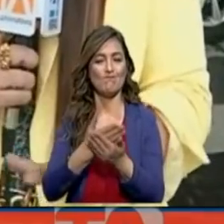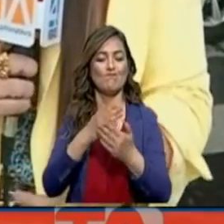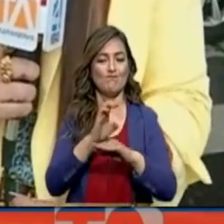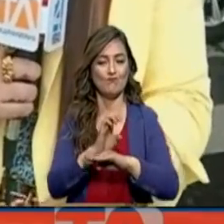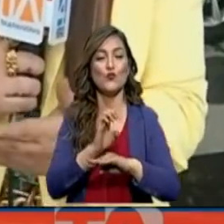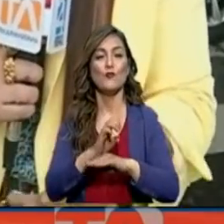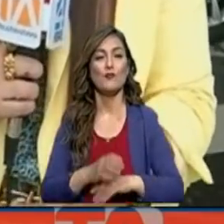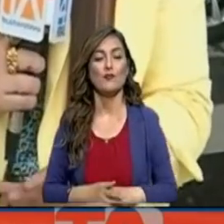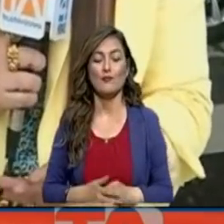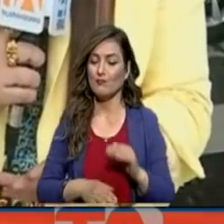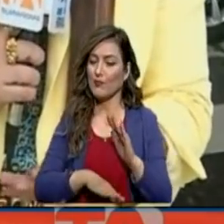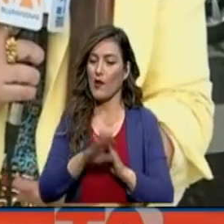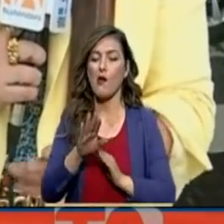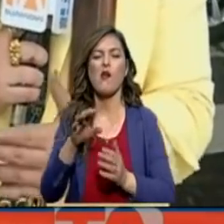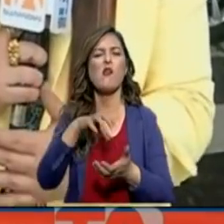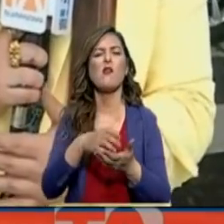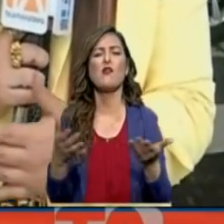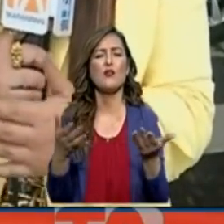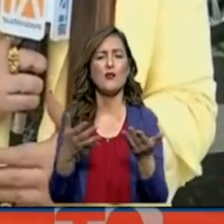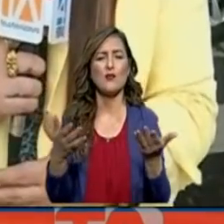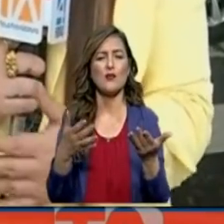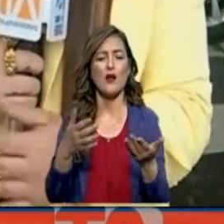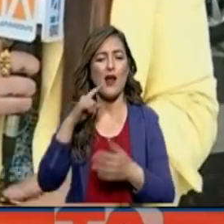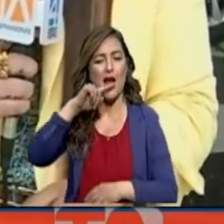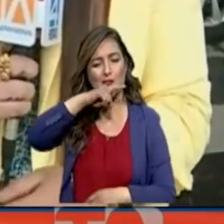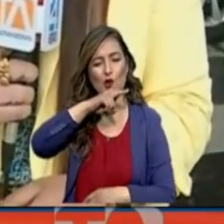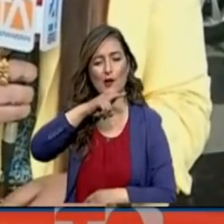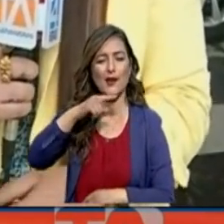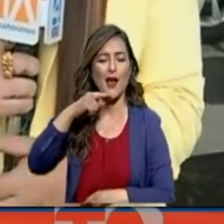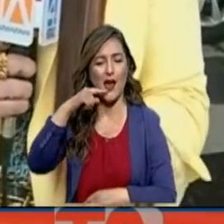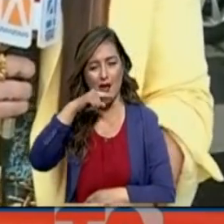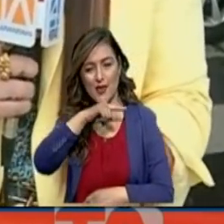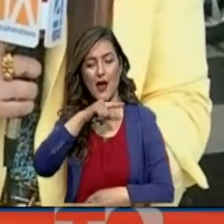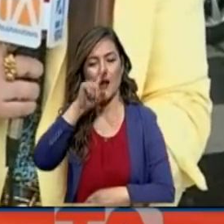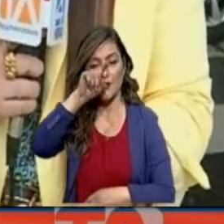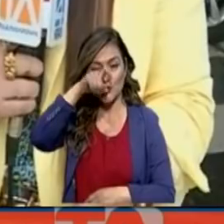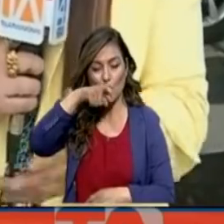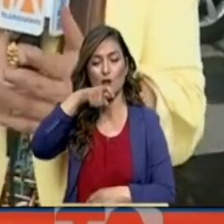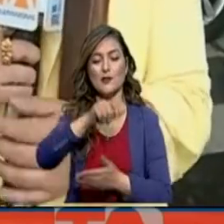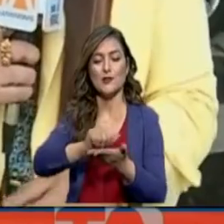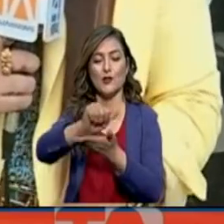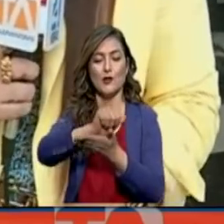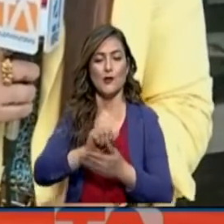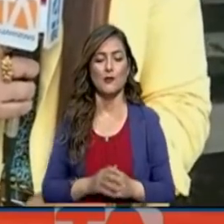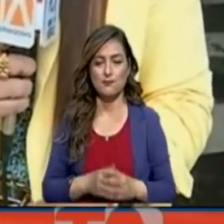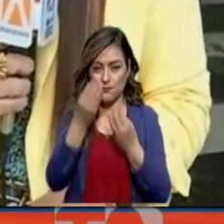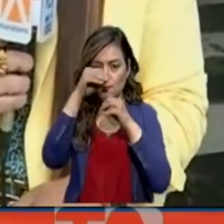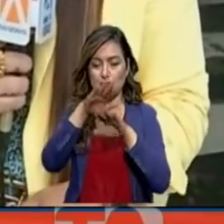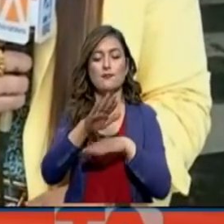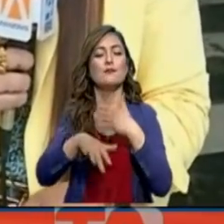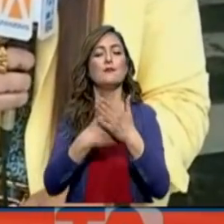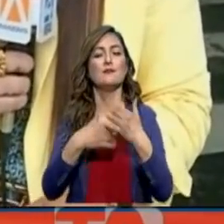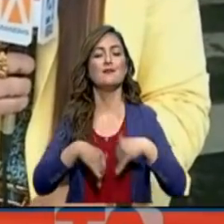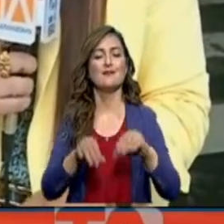de origen. En la mayoría provienen de provincias como Azogues, Cañar y Azuay. Es todo lo que les puedo informar desde acá. Ustedes continúan en estudios con